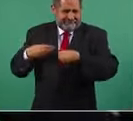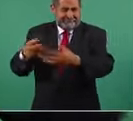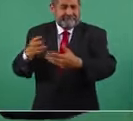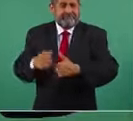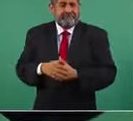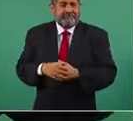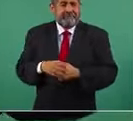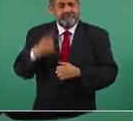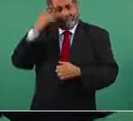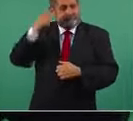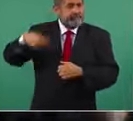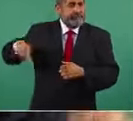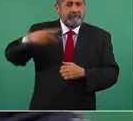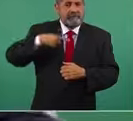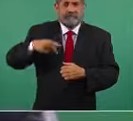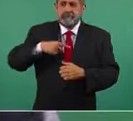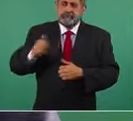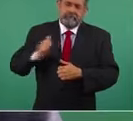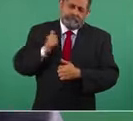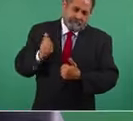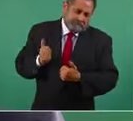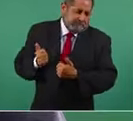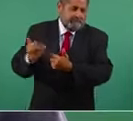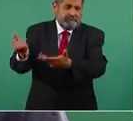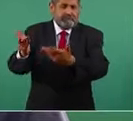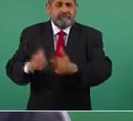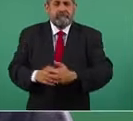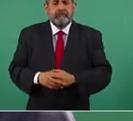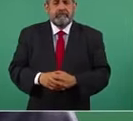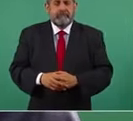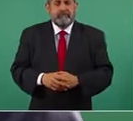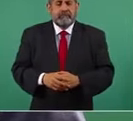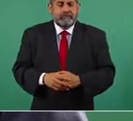para que la gente lo aproveche.